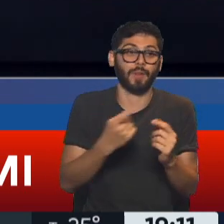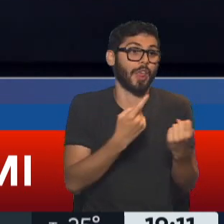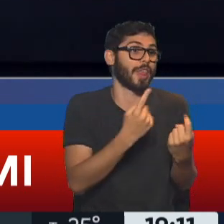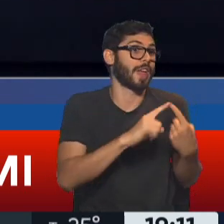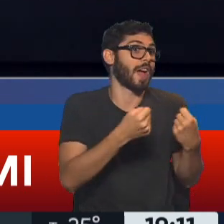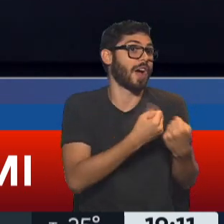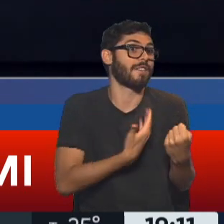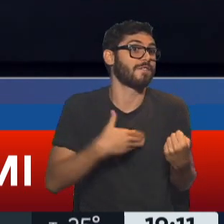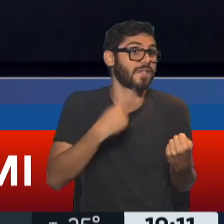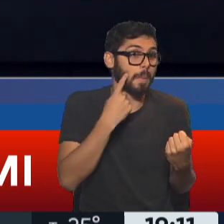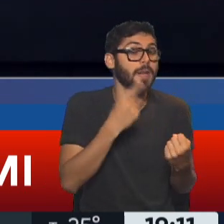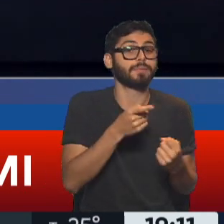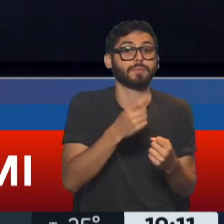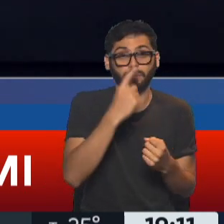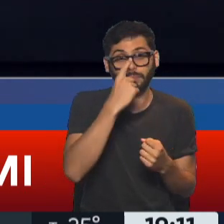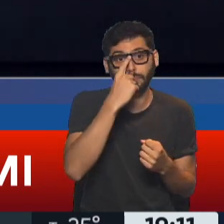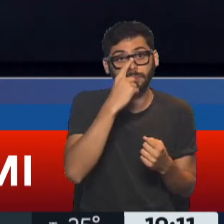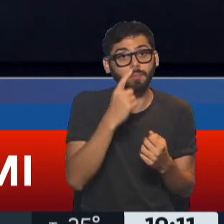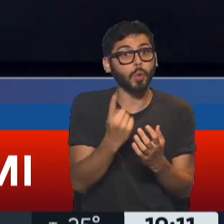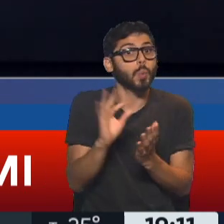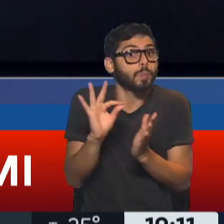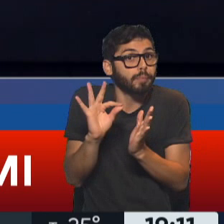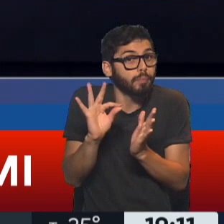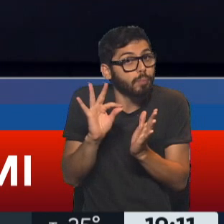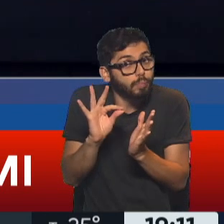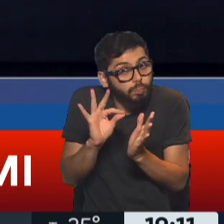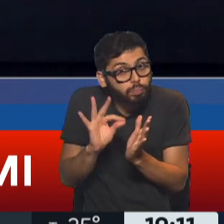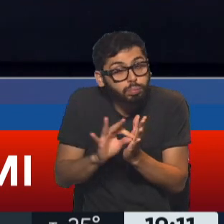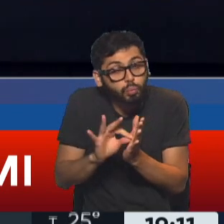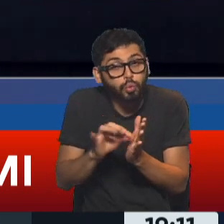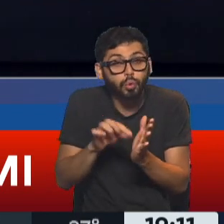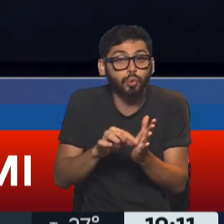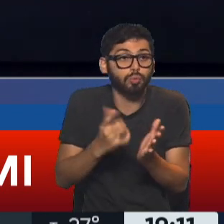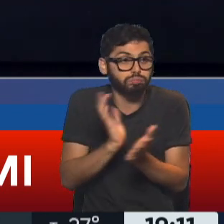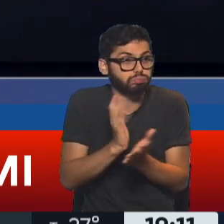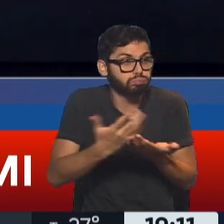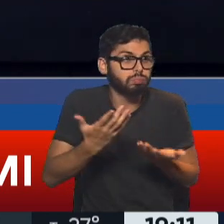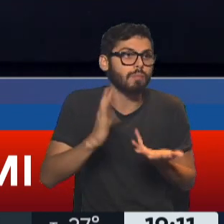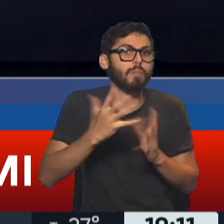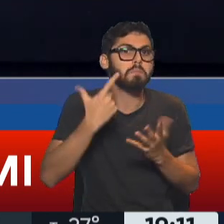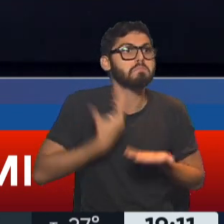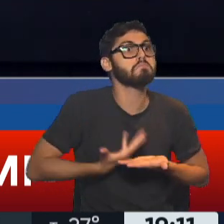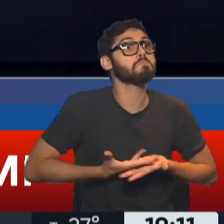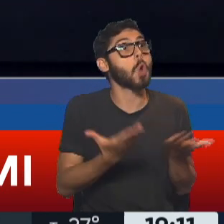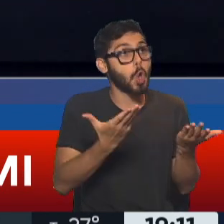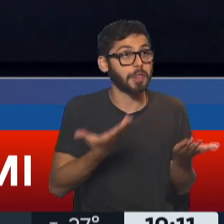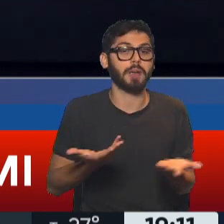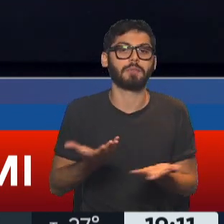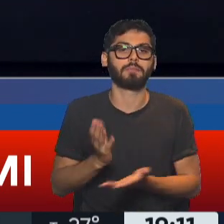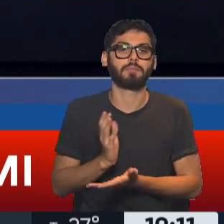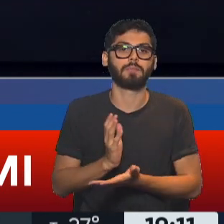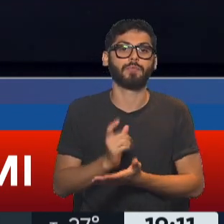Fondo Monetario Internacional, uno de los tantos elementos que se busca mostrar como que es justamente